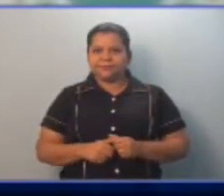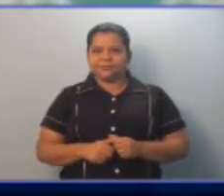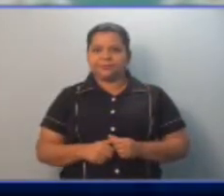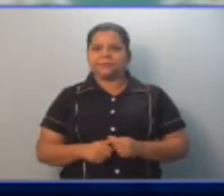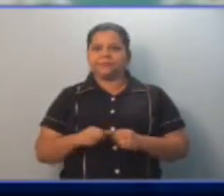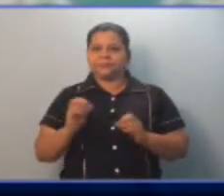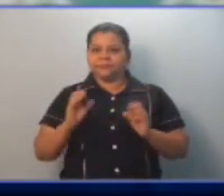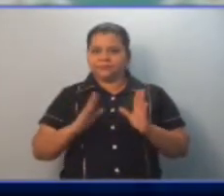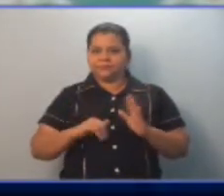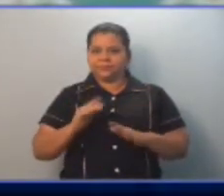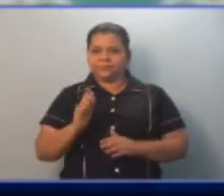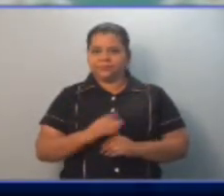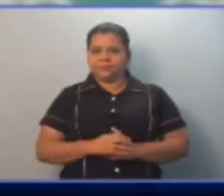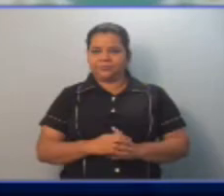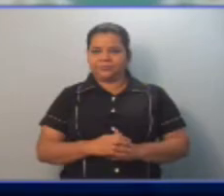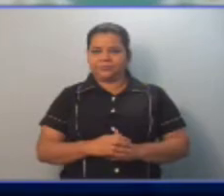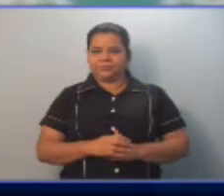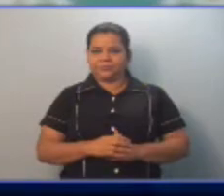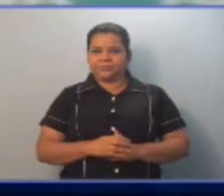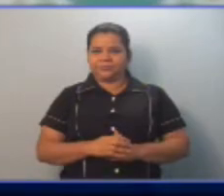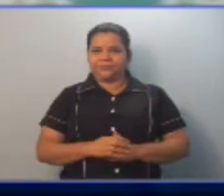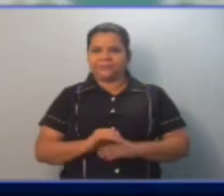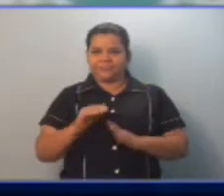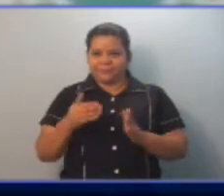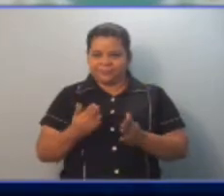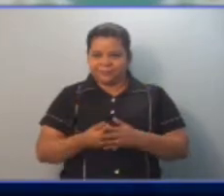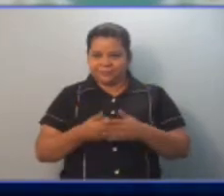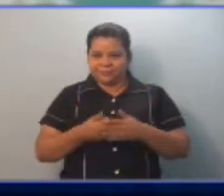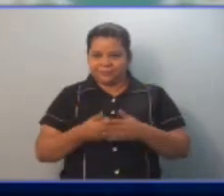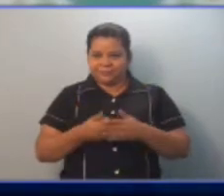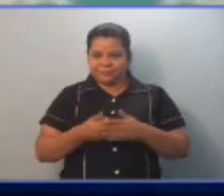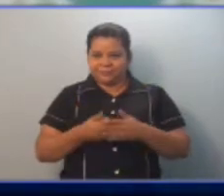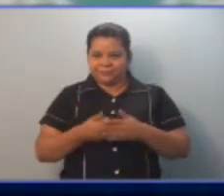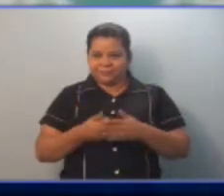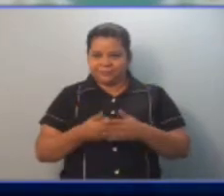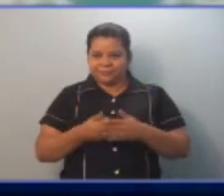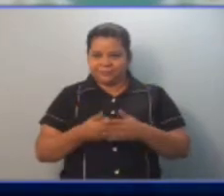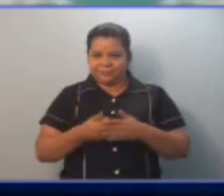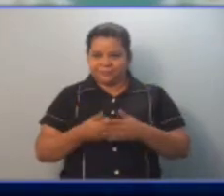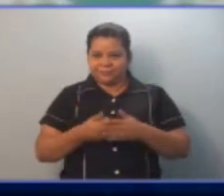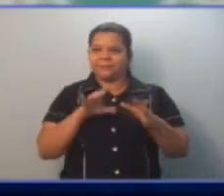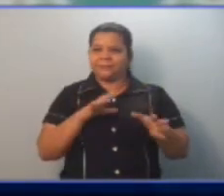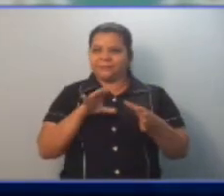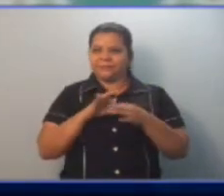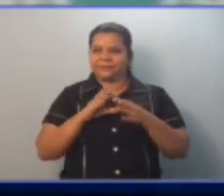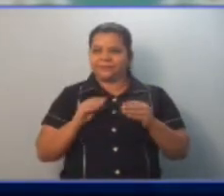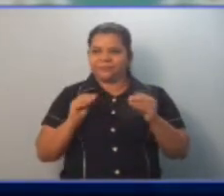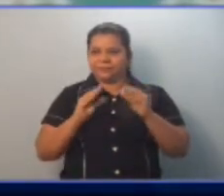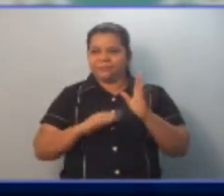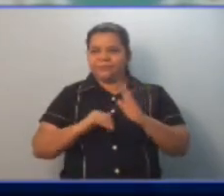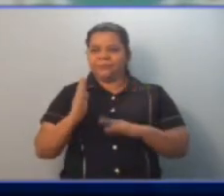perdón, si no son todas, sí la mayoría de sesiones de corte plena tienen que ser